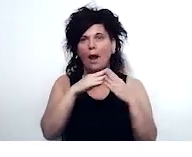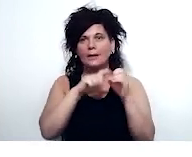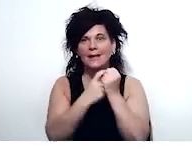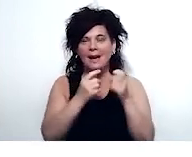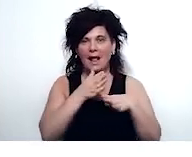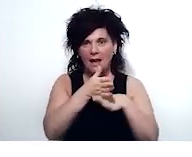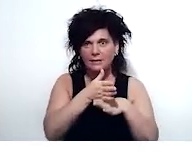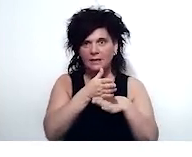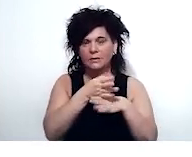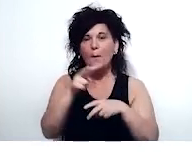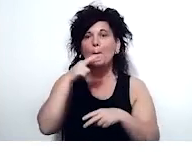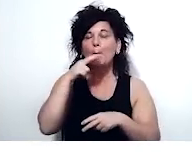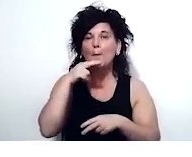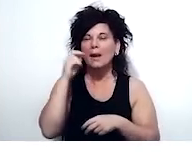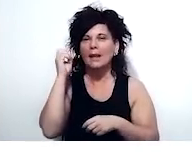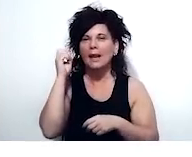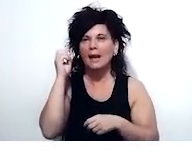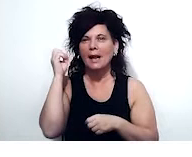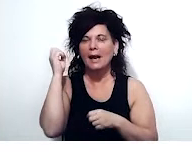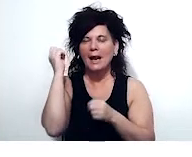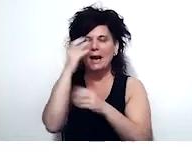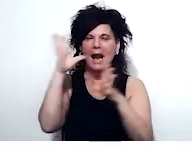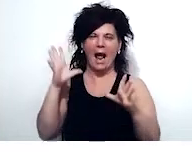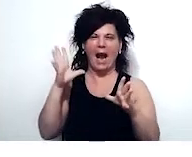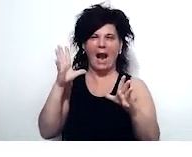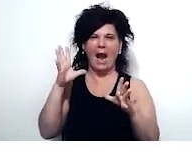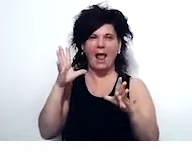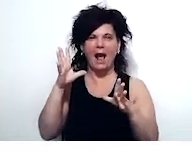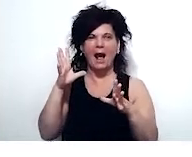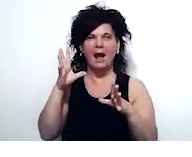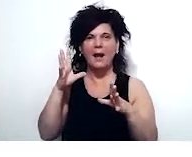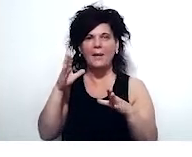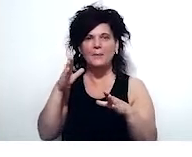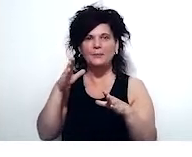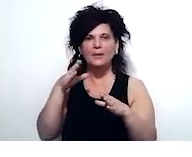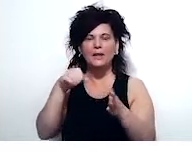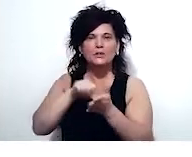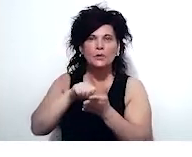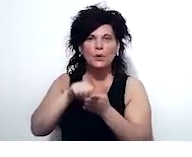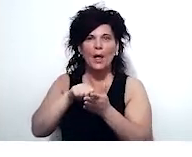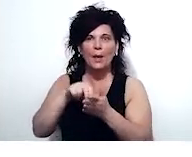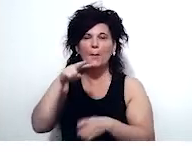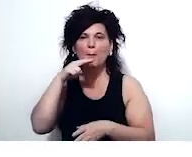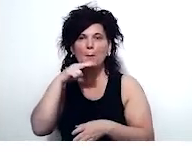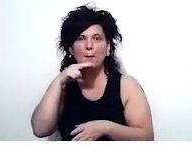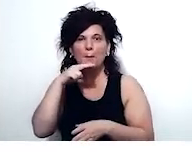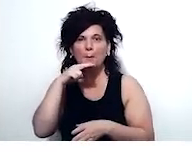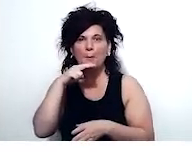Internet. La verde clarita son los hogares de las ciudades. Y la verde oscurita, que está a la derecha